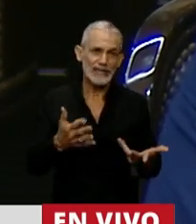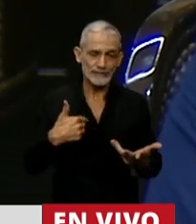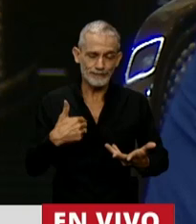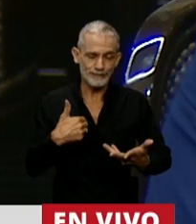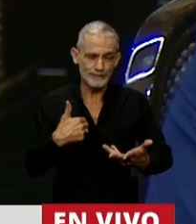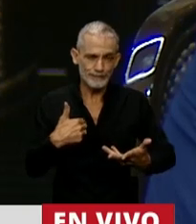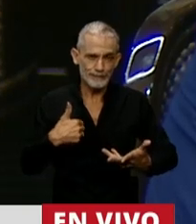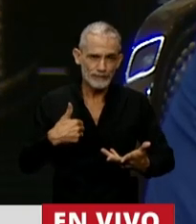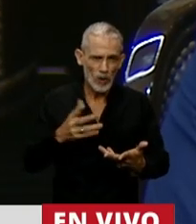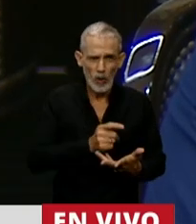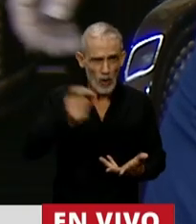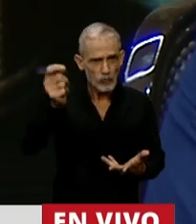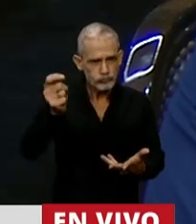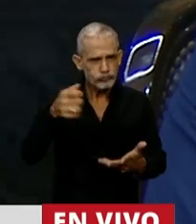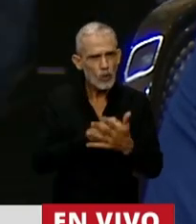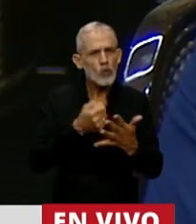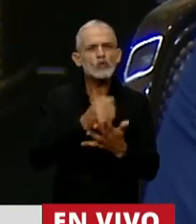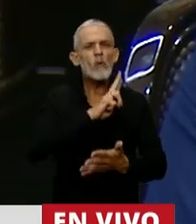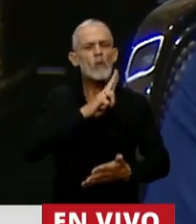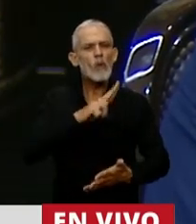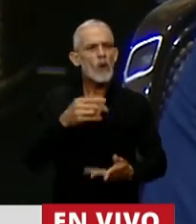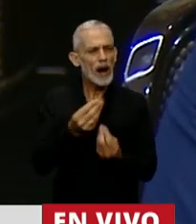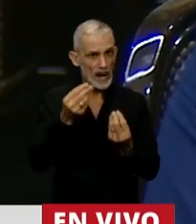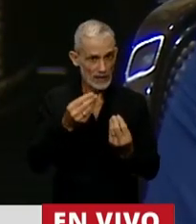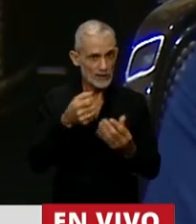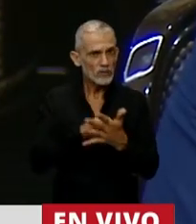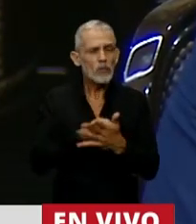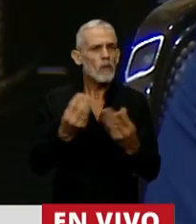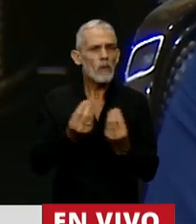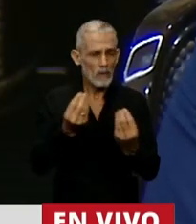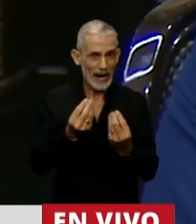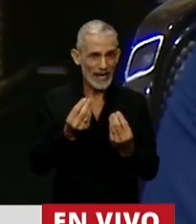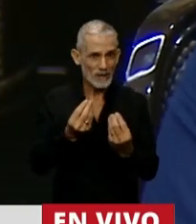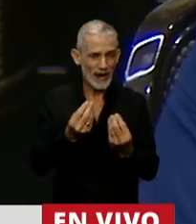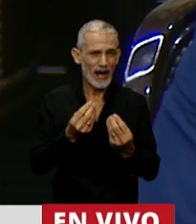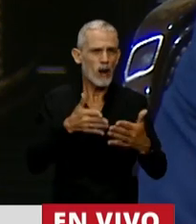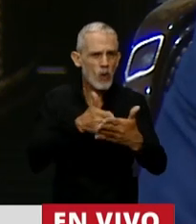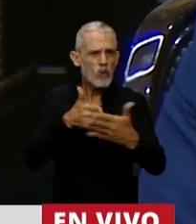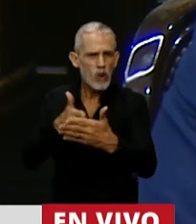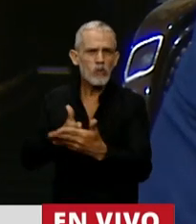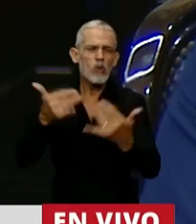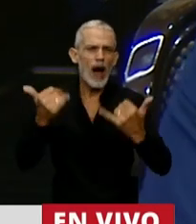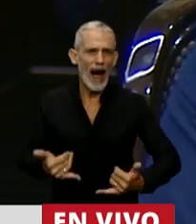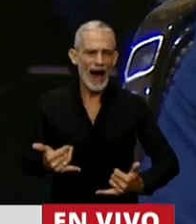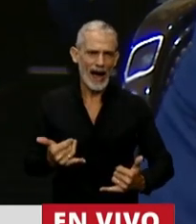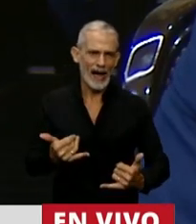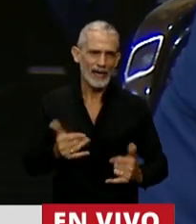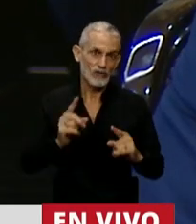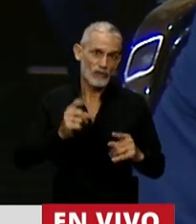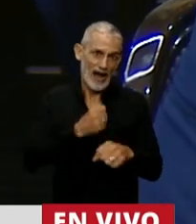contra el cual, y me uno a la lucha de las mujeres para quitar esos obstáculos que aún hoy